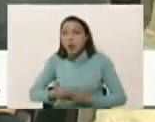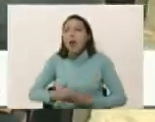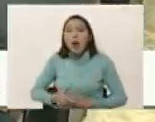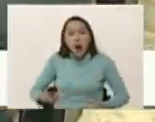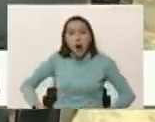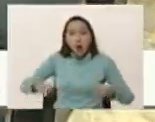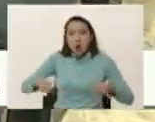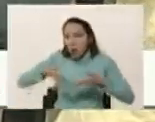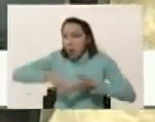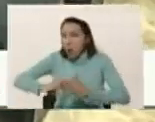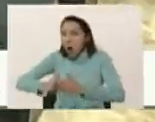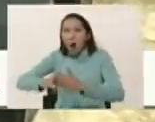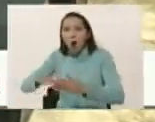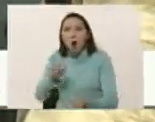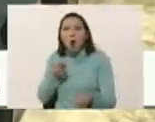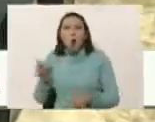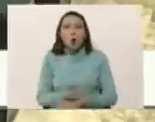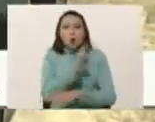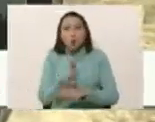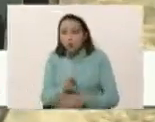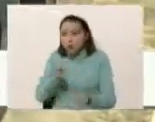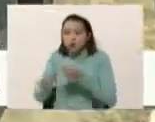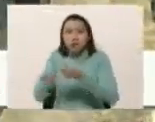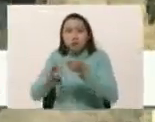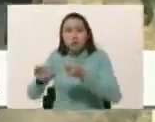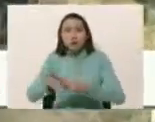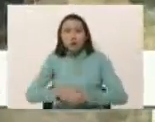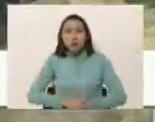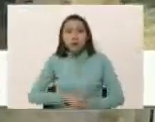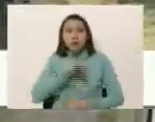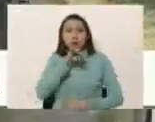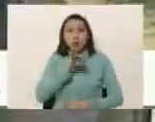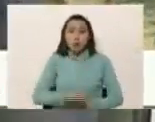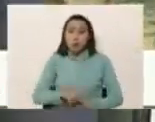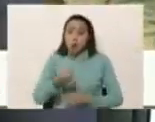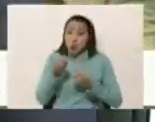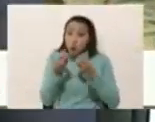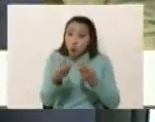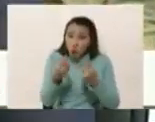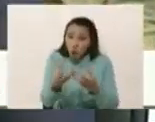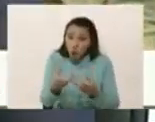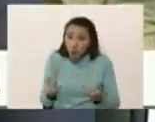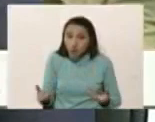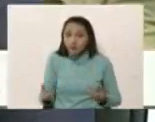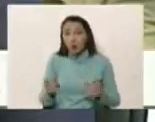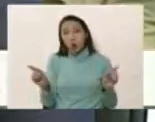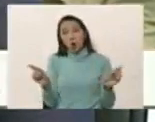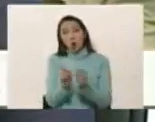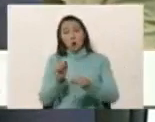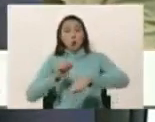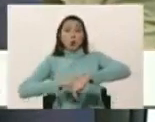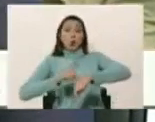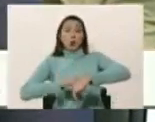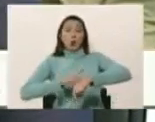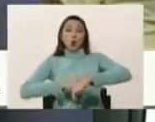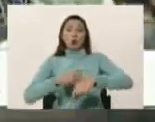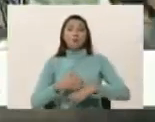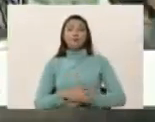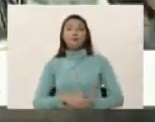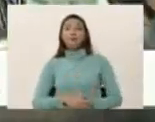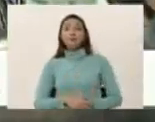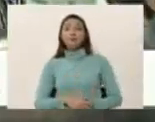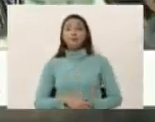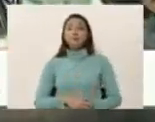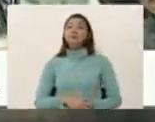barcos negreros déjenme decirle un poquito de historia minutos lamentablemente pero lo